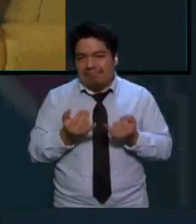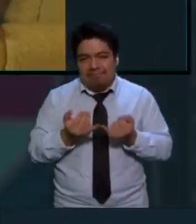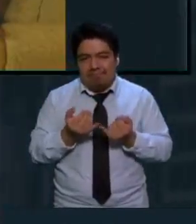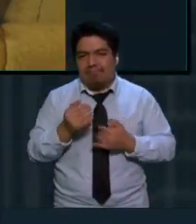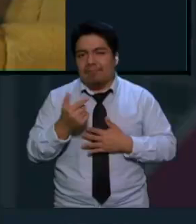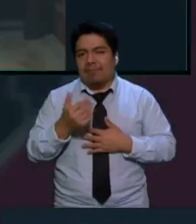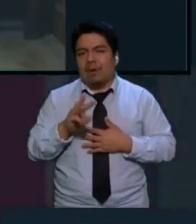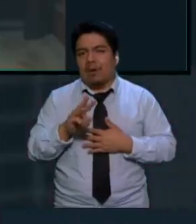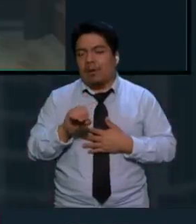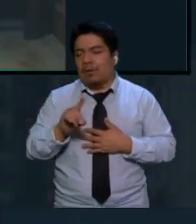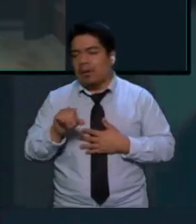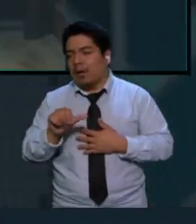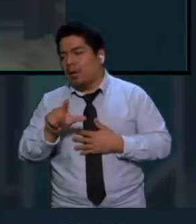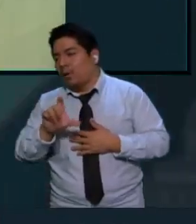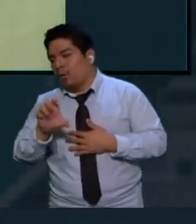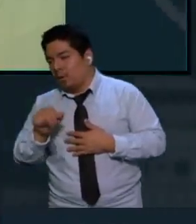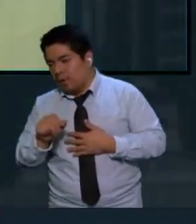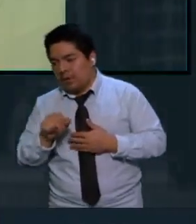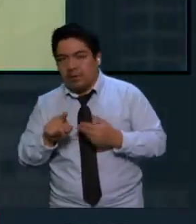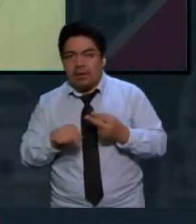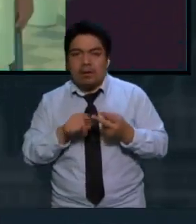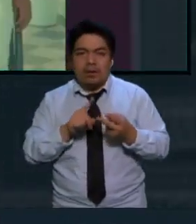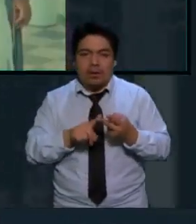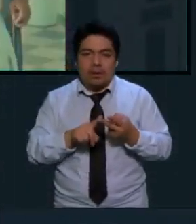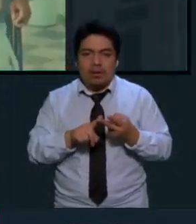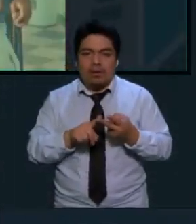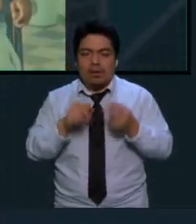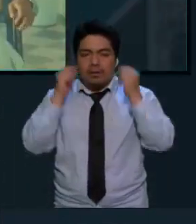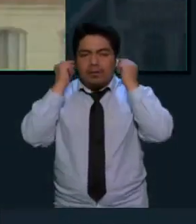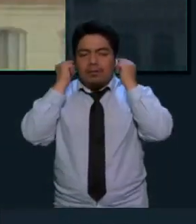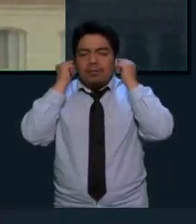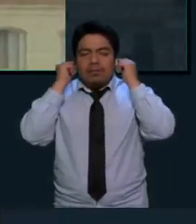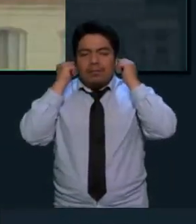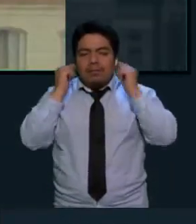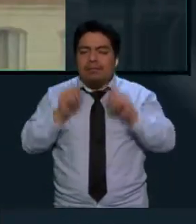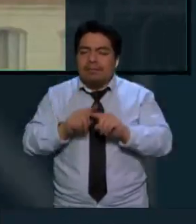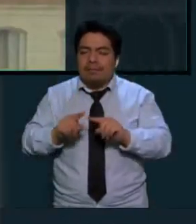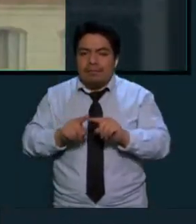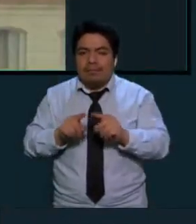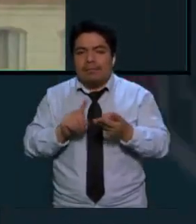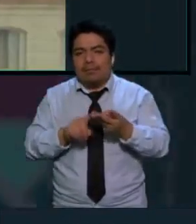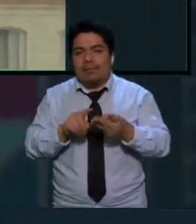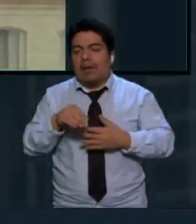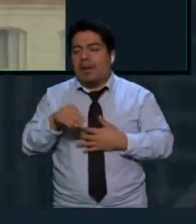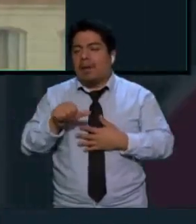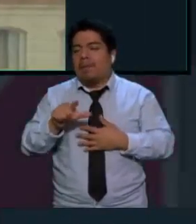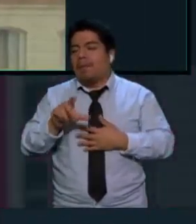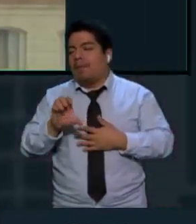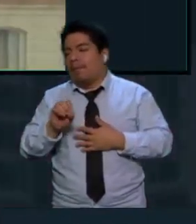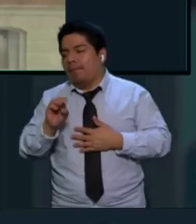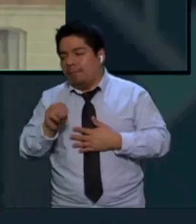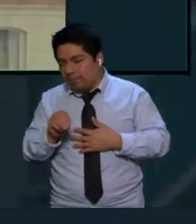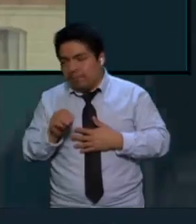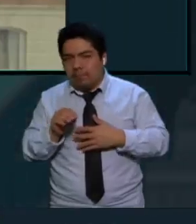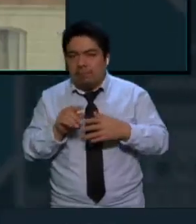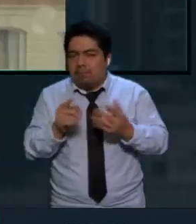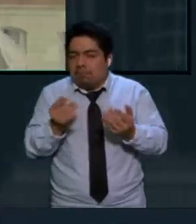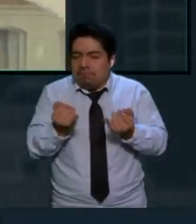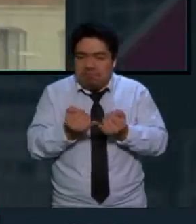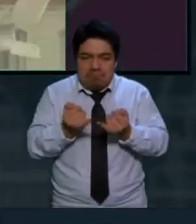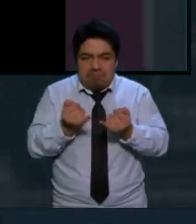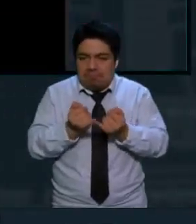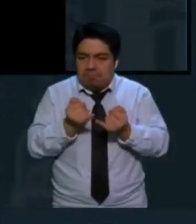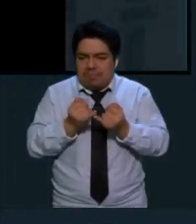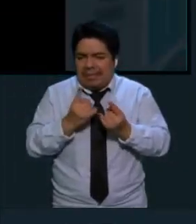Woody Allen, como lo hace Deadpool, ahorita por ejemplo, que está en cine. Exactamente, como lo hacía Malcolm también, ¿no? Sí, acá es